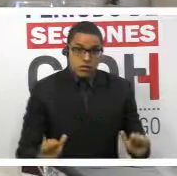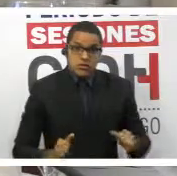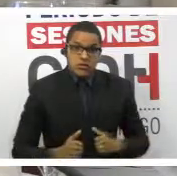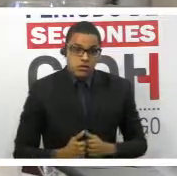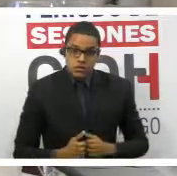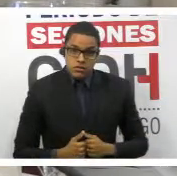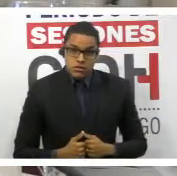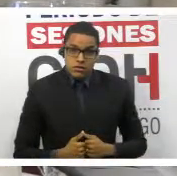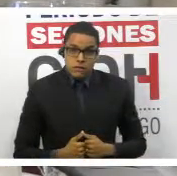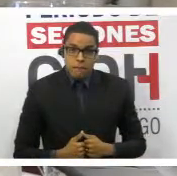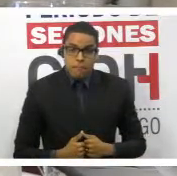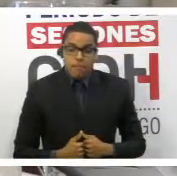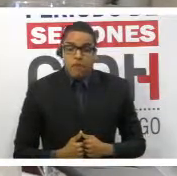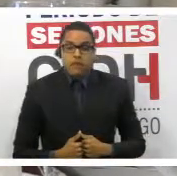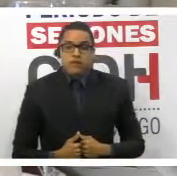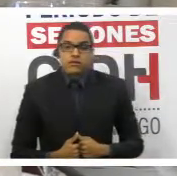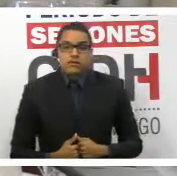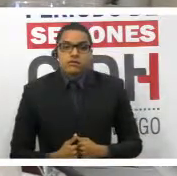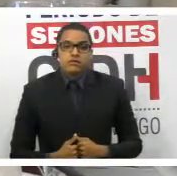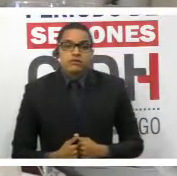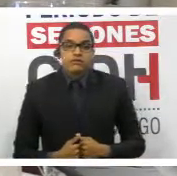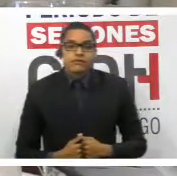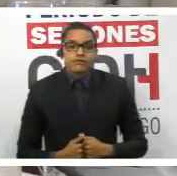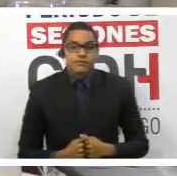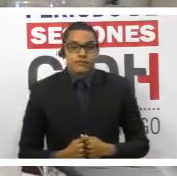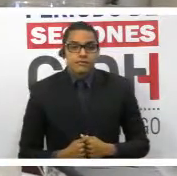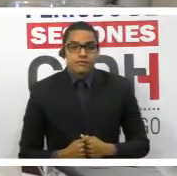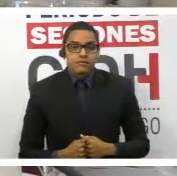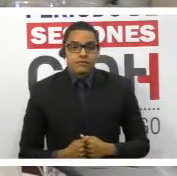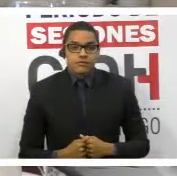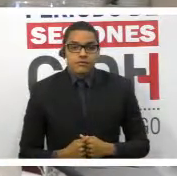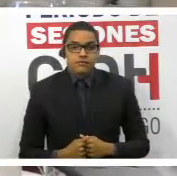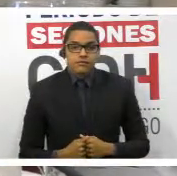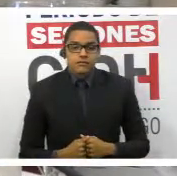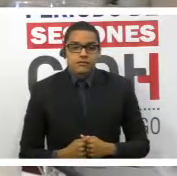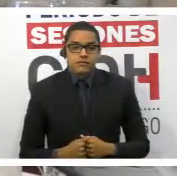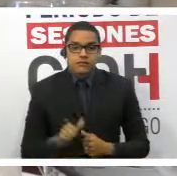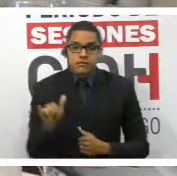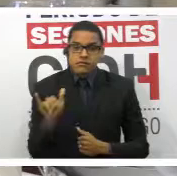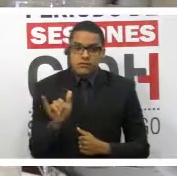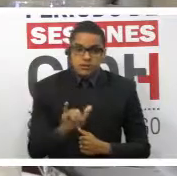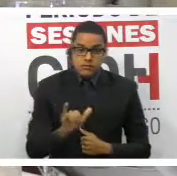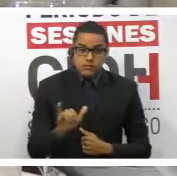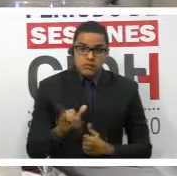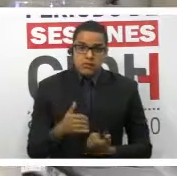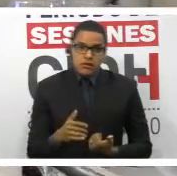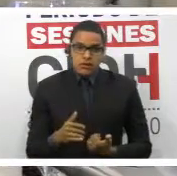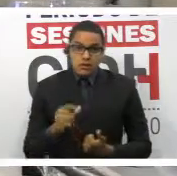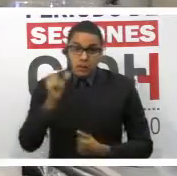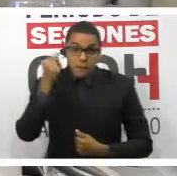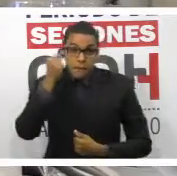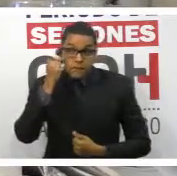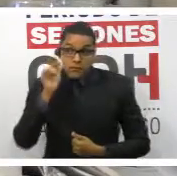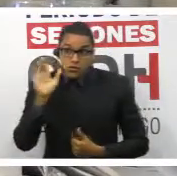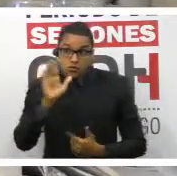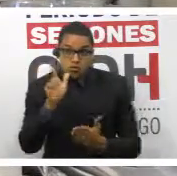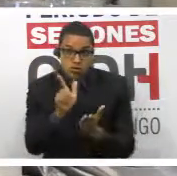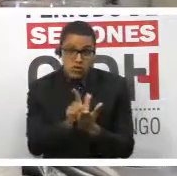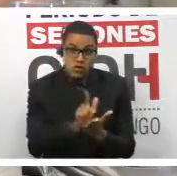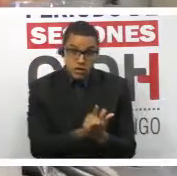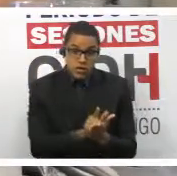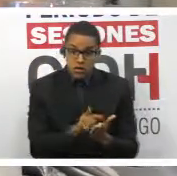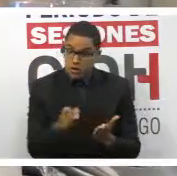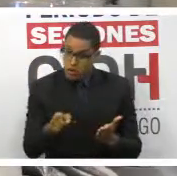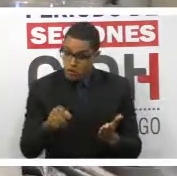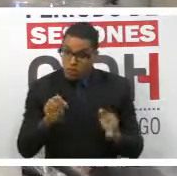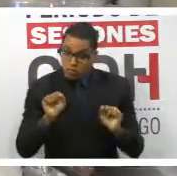estado marcos normativos políticas públicas fallos o sea el deber